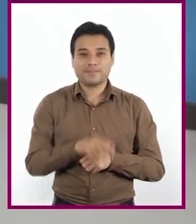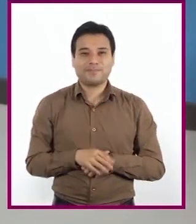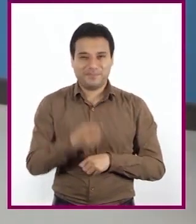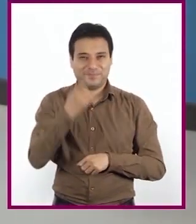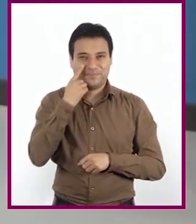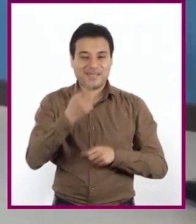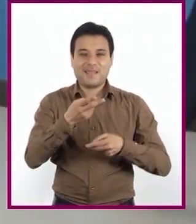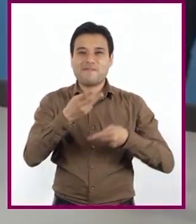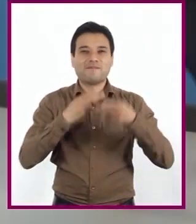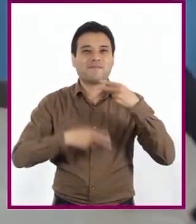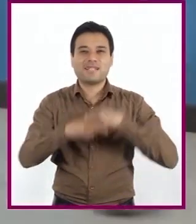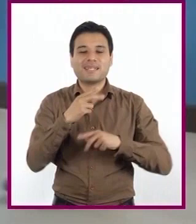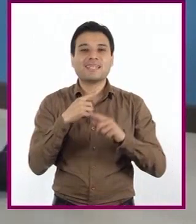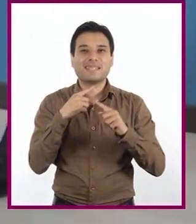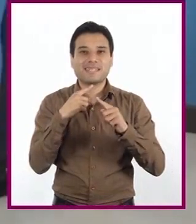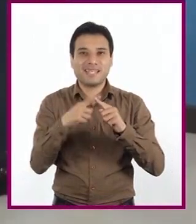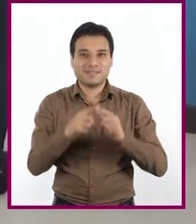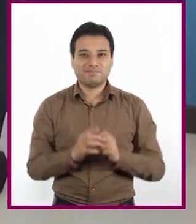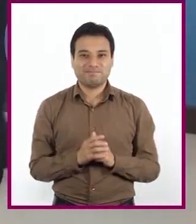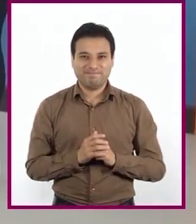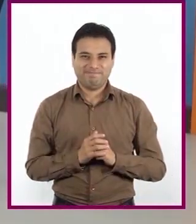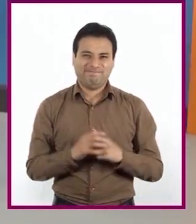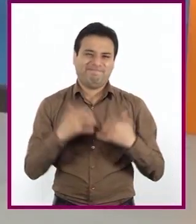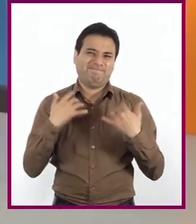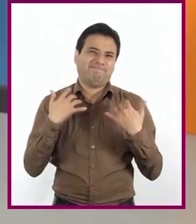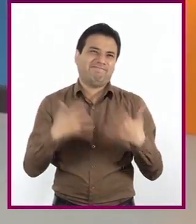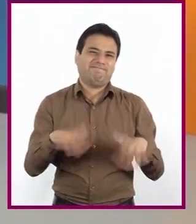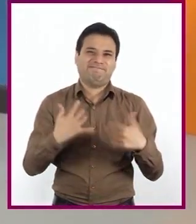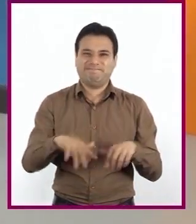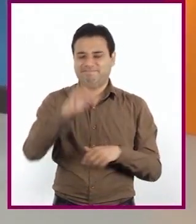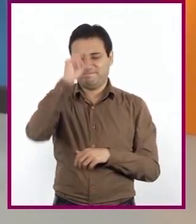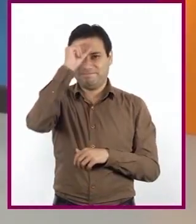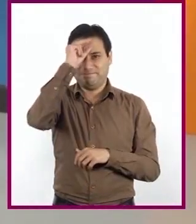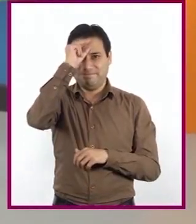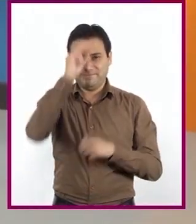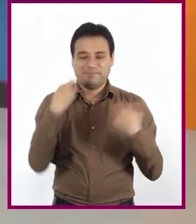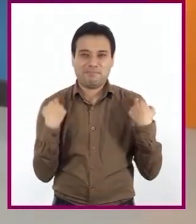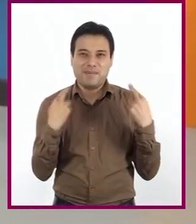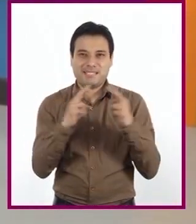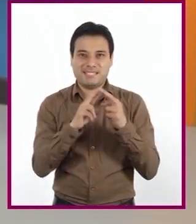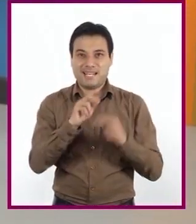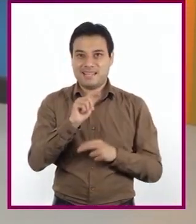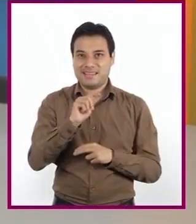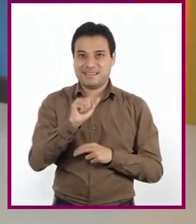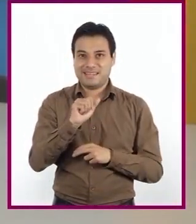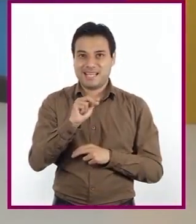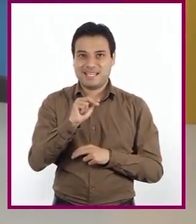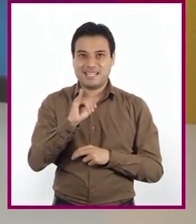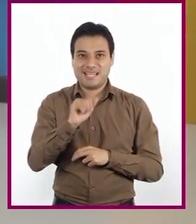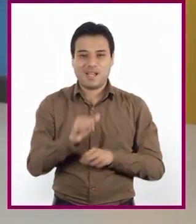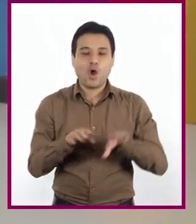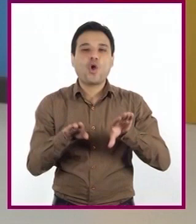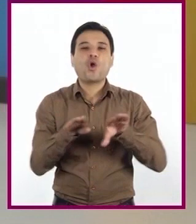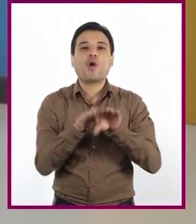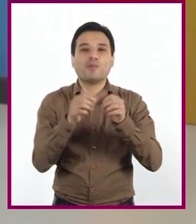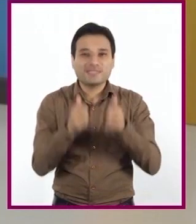la siempre interesante, informada, increíble maestra Tania Méndez. ¿Cómo está, maestra?